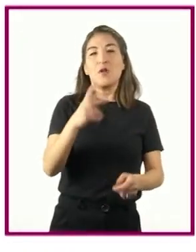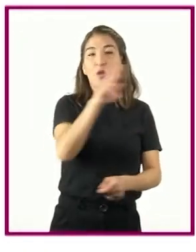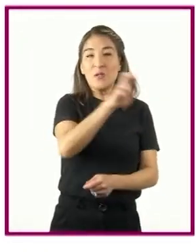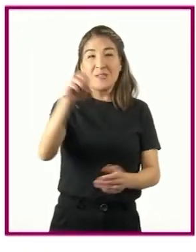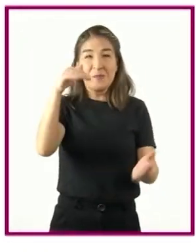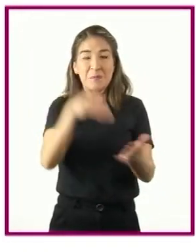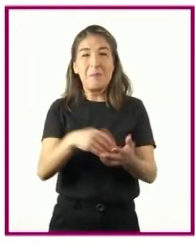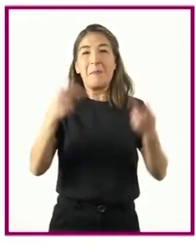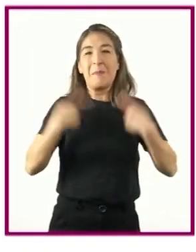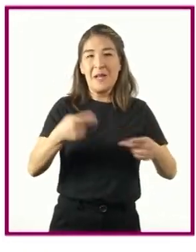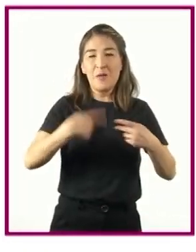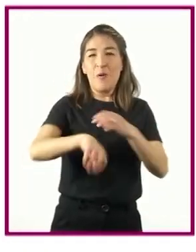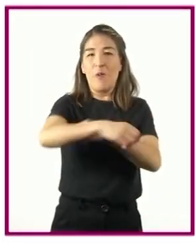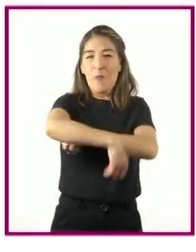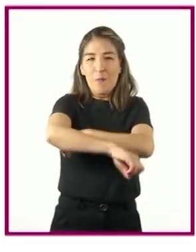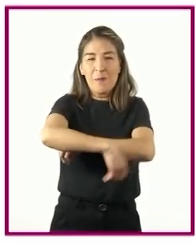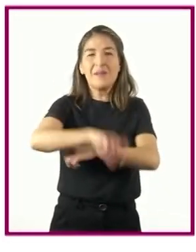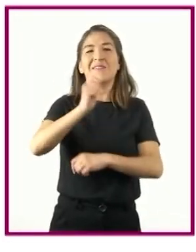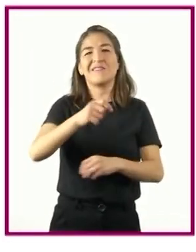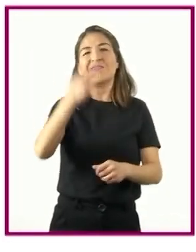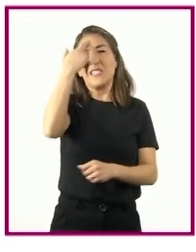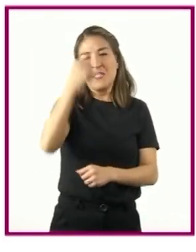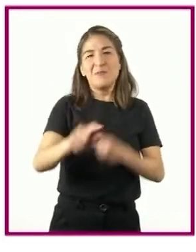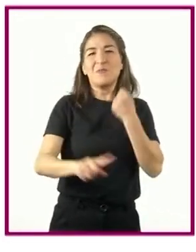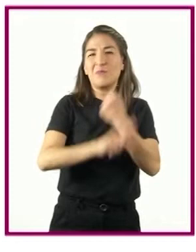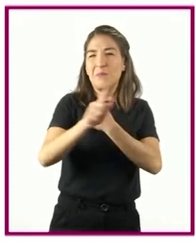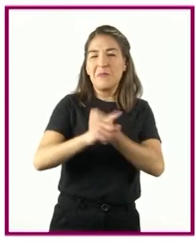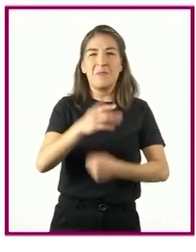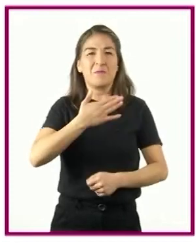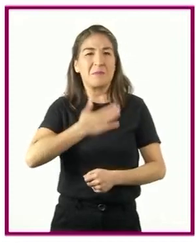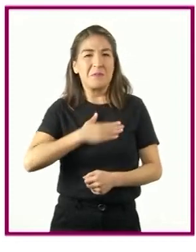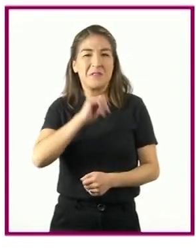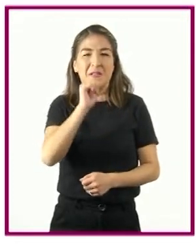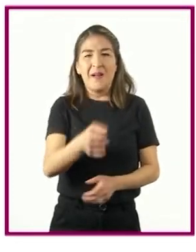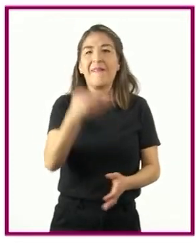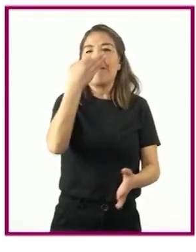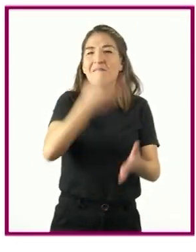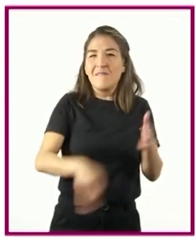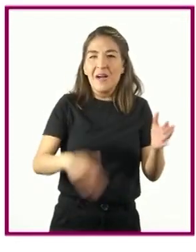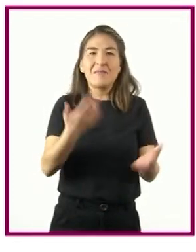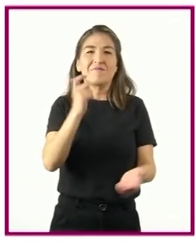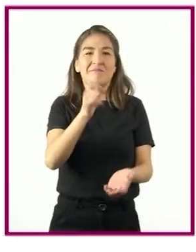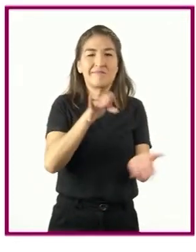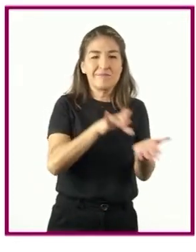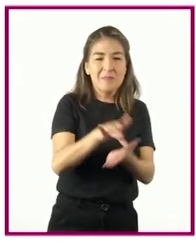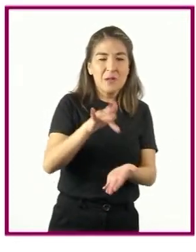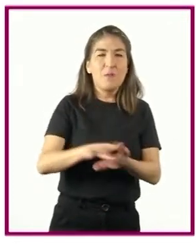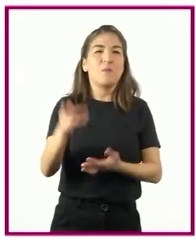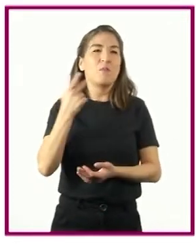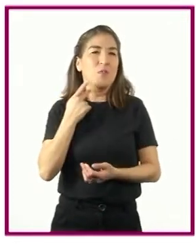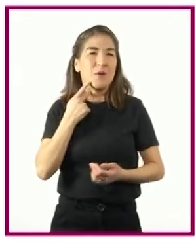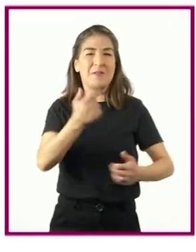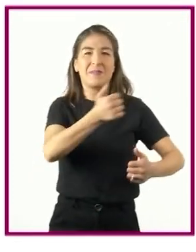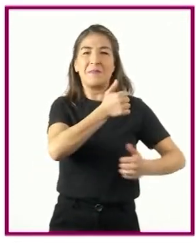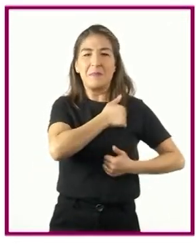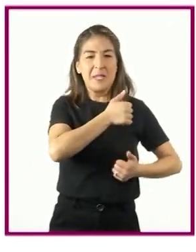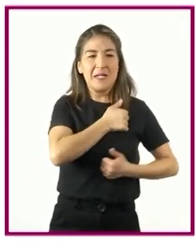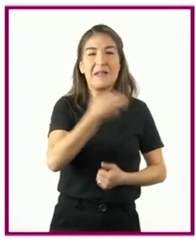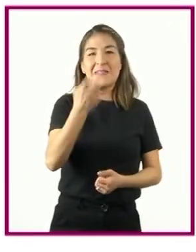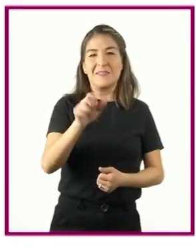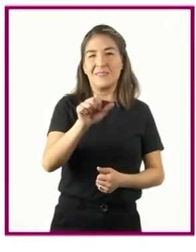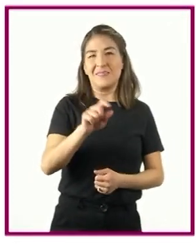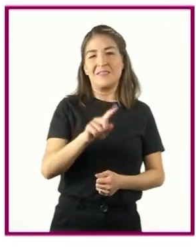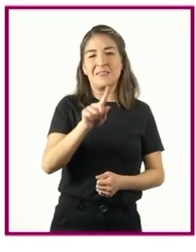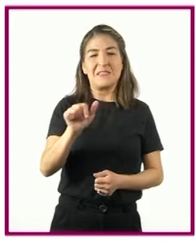en protesta por el caos y las injusticias. Ante la falta de apoyo político y militar, el zar